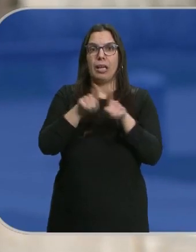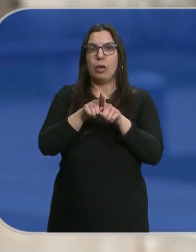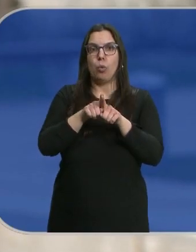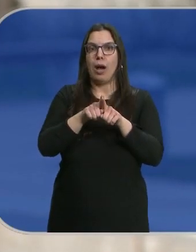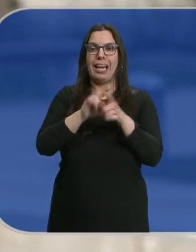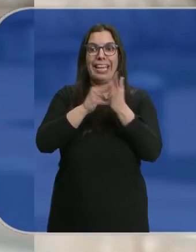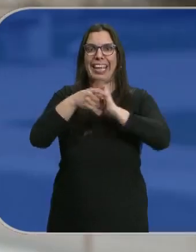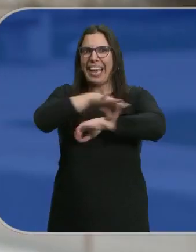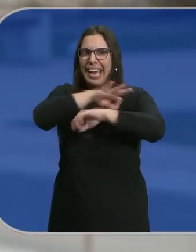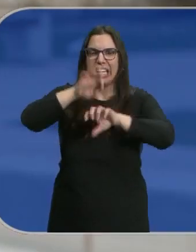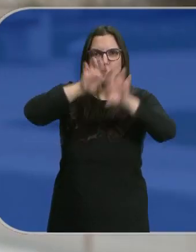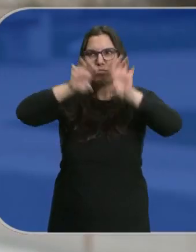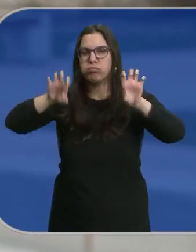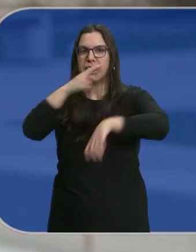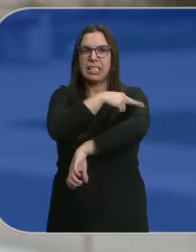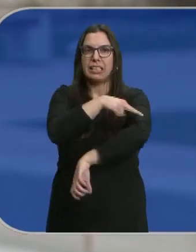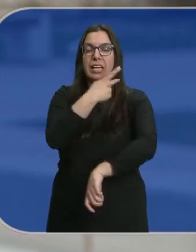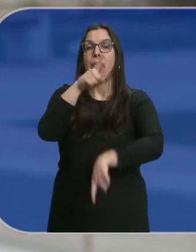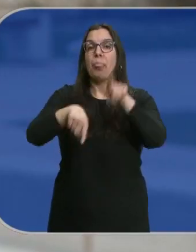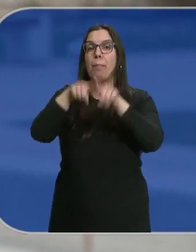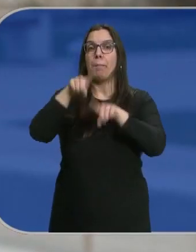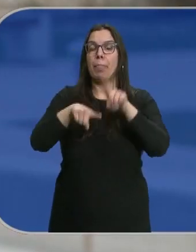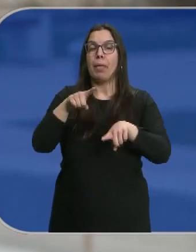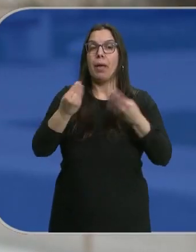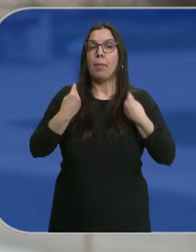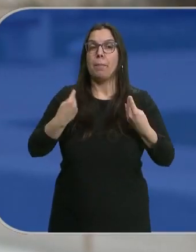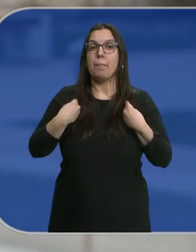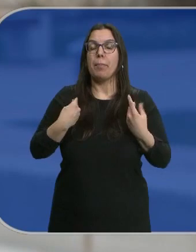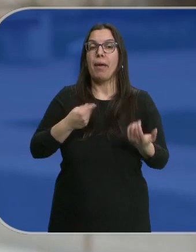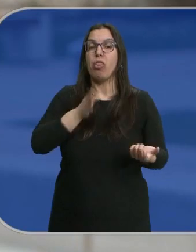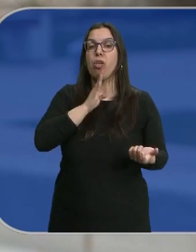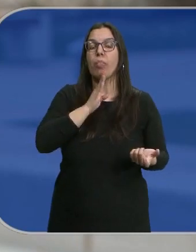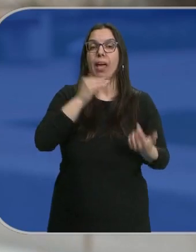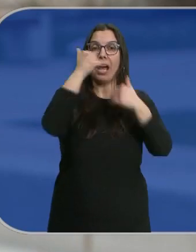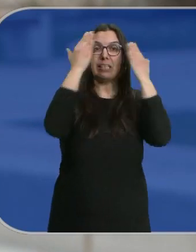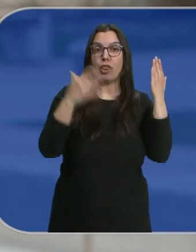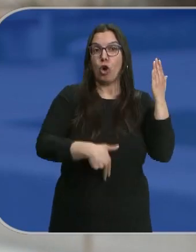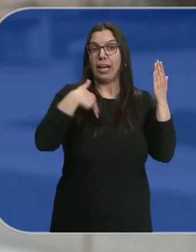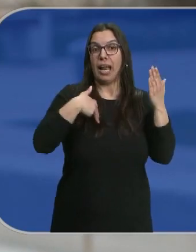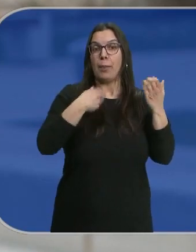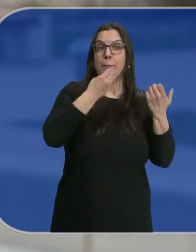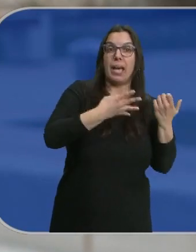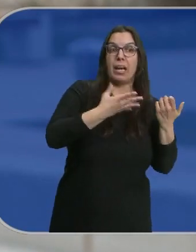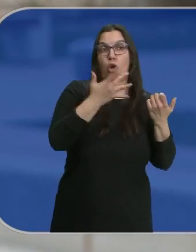lo califico así. Igual que tu código postal va a influir para tu asistencia sanitaria general ya, de asistencia